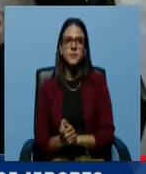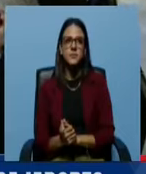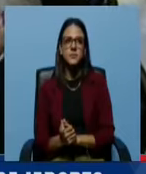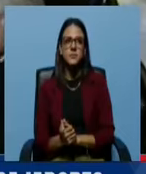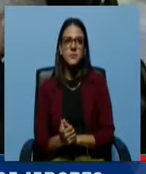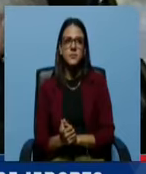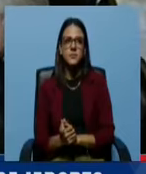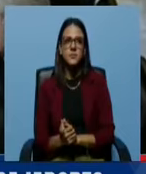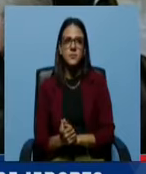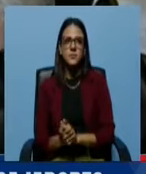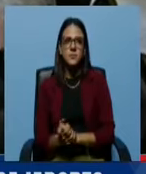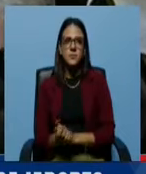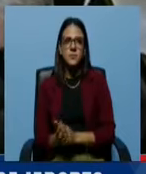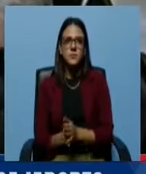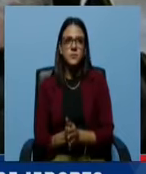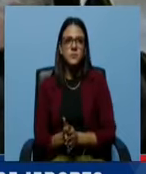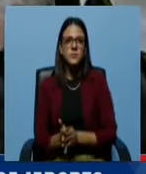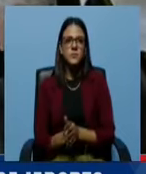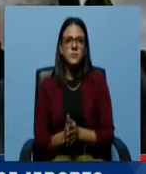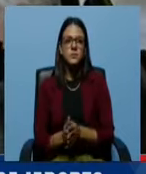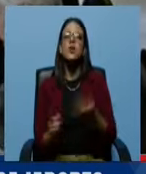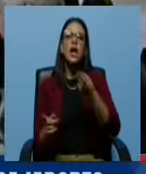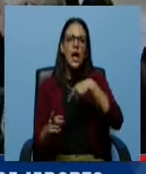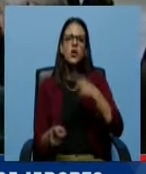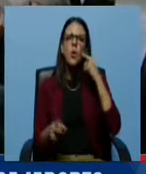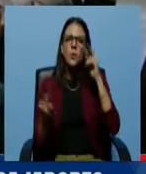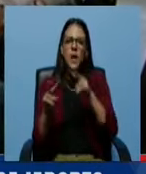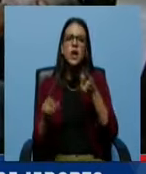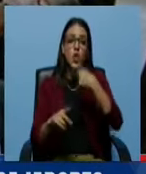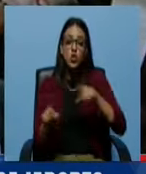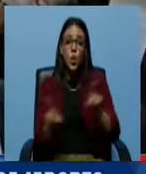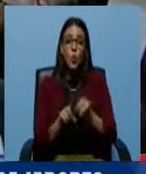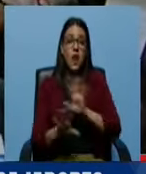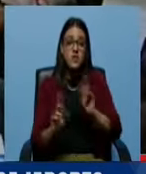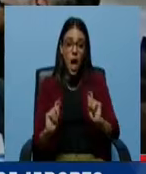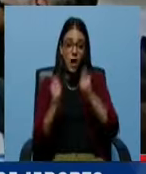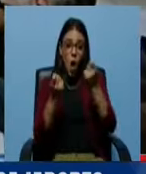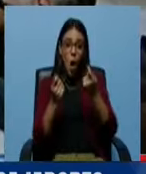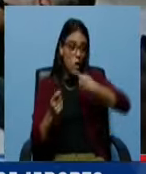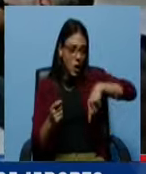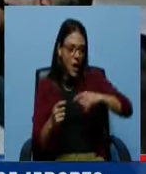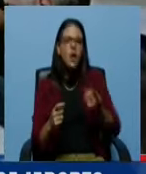de lo que de buena manera hemos hecho hasta hoy.